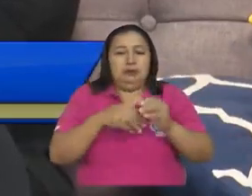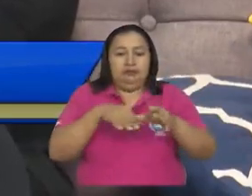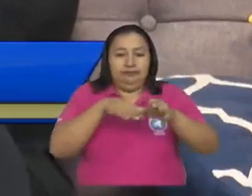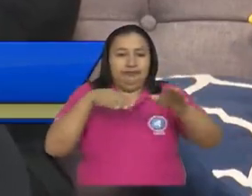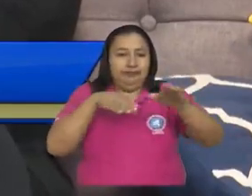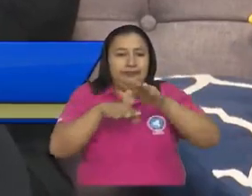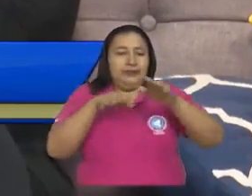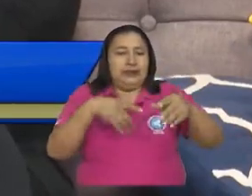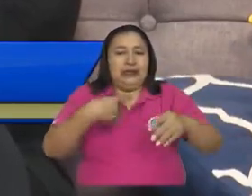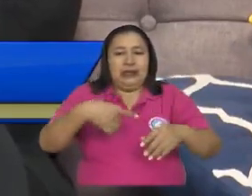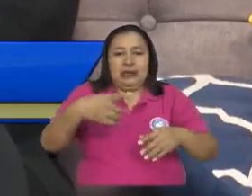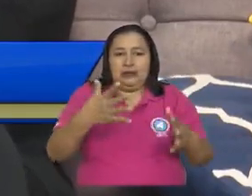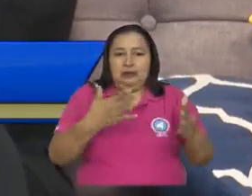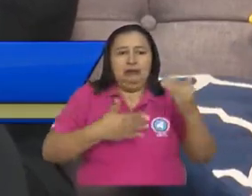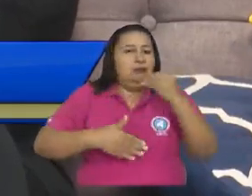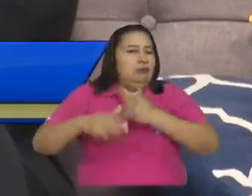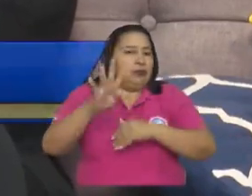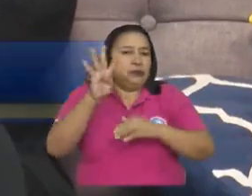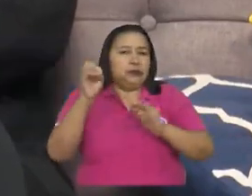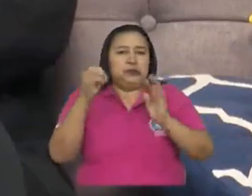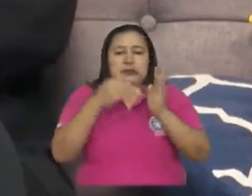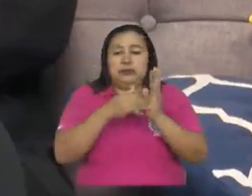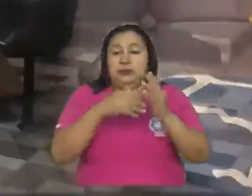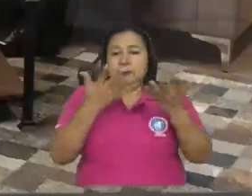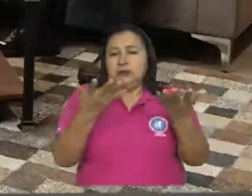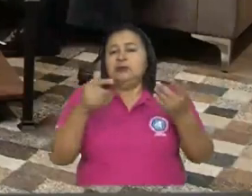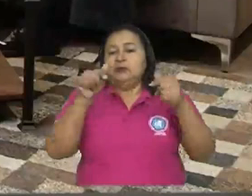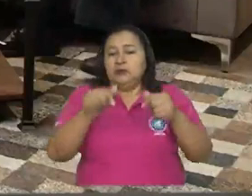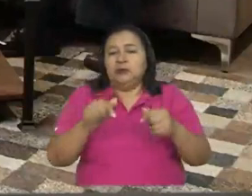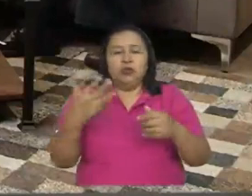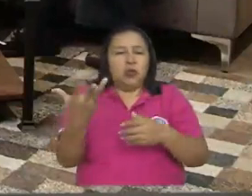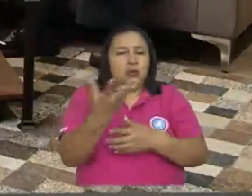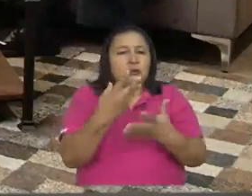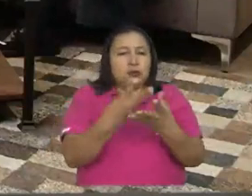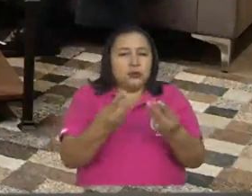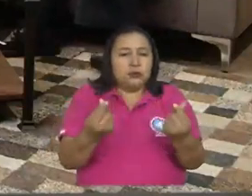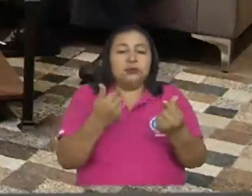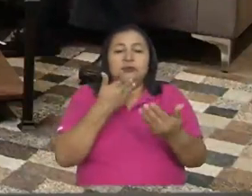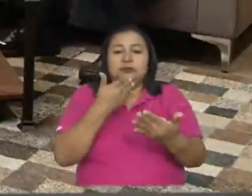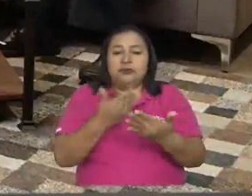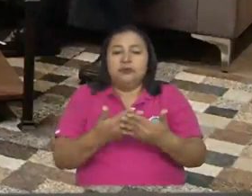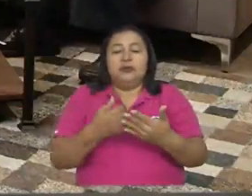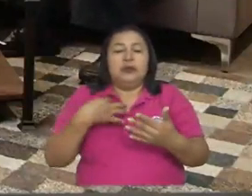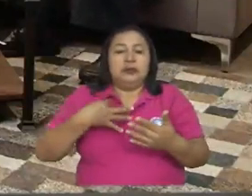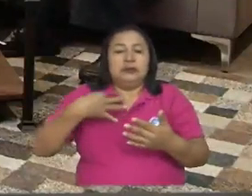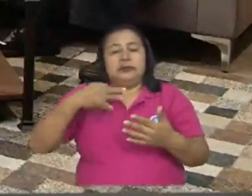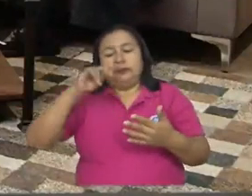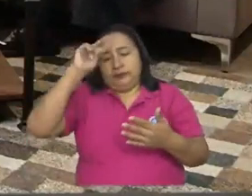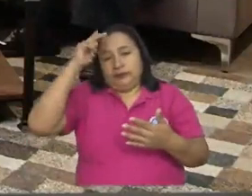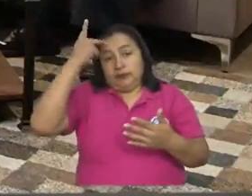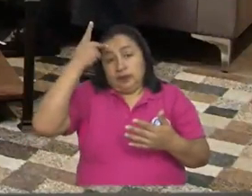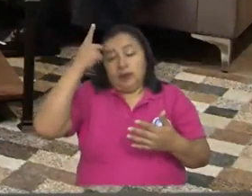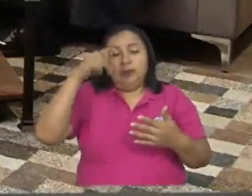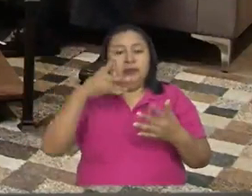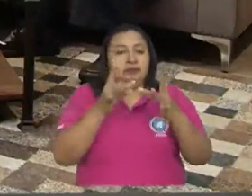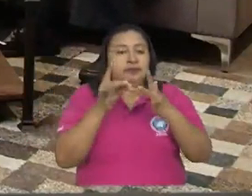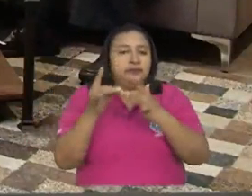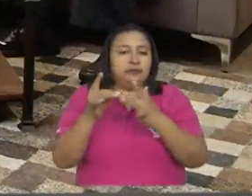entraban, más de 40.000 vehículos. Entonces, todas esas soluciones es gracias a esa voluntad política y sobre todo